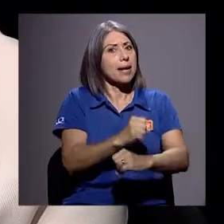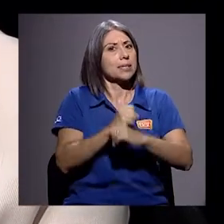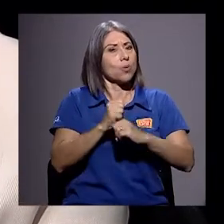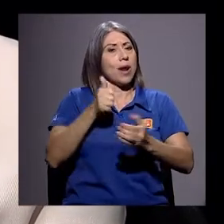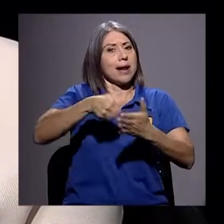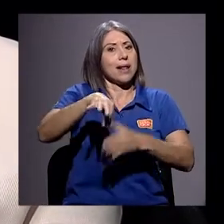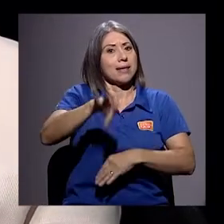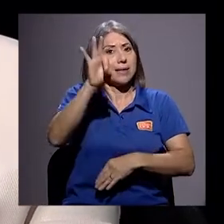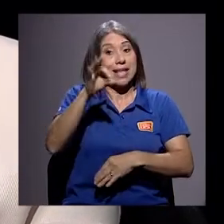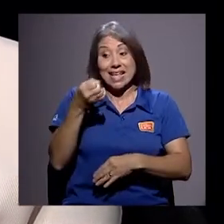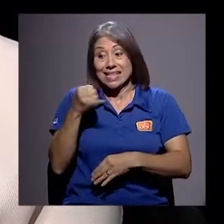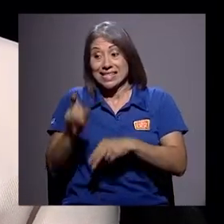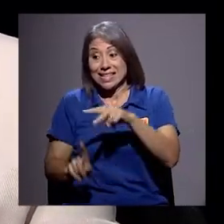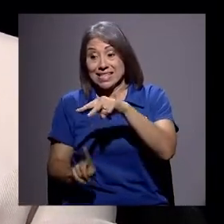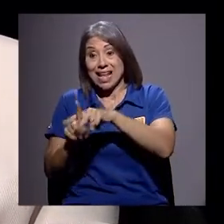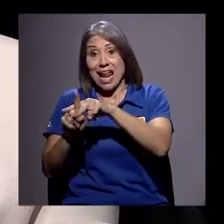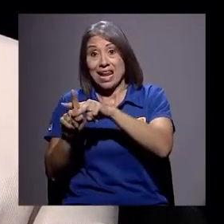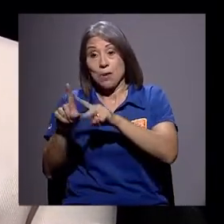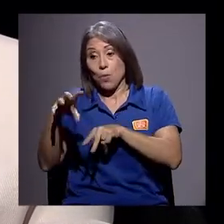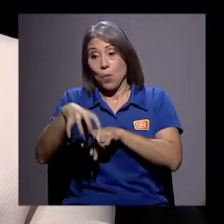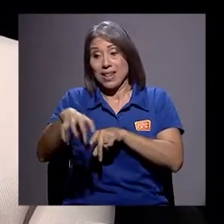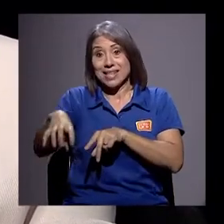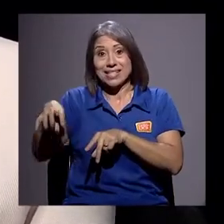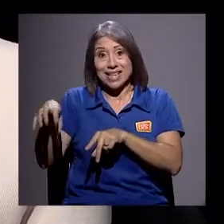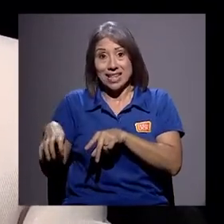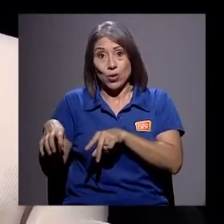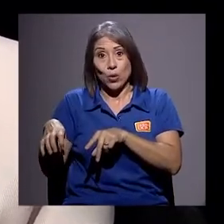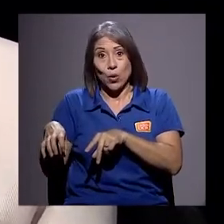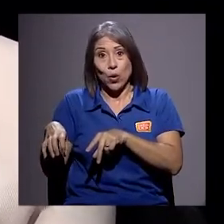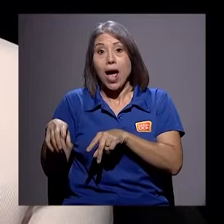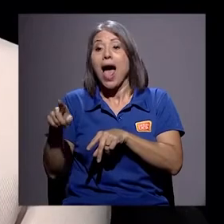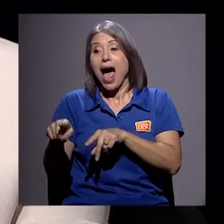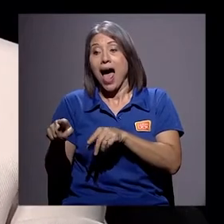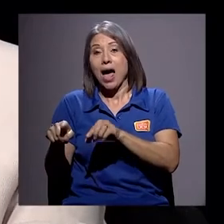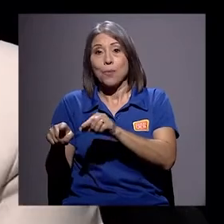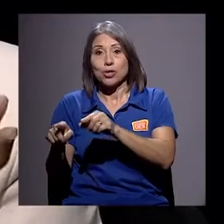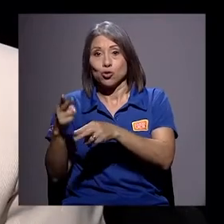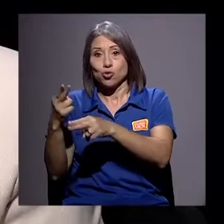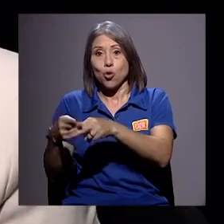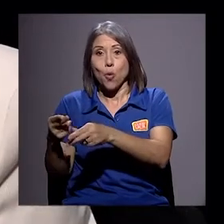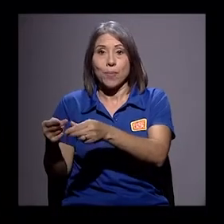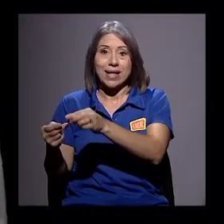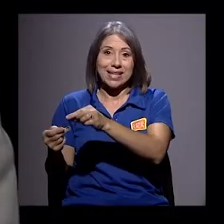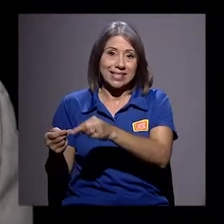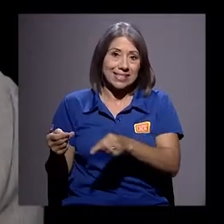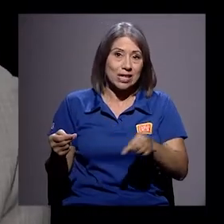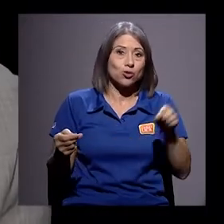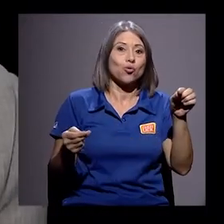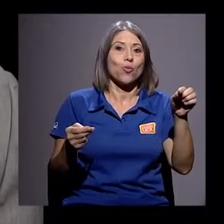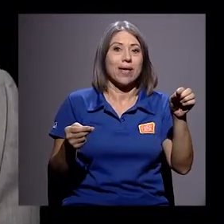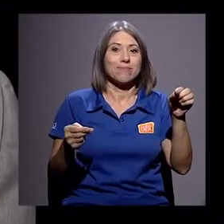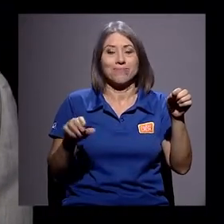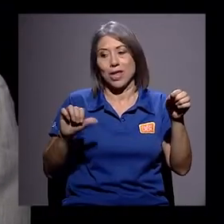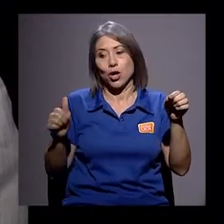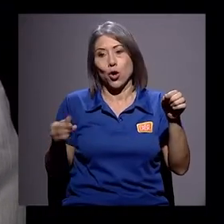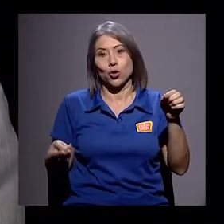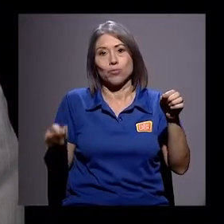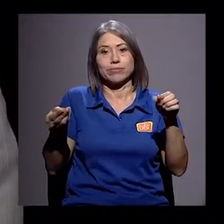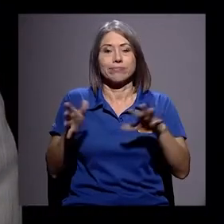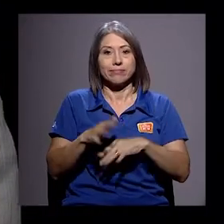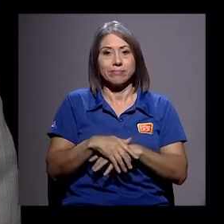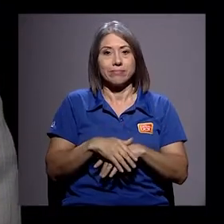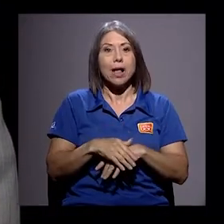en la lista su nombre se sube y es perdón se quita y sube lee que está debajo me quedo con una brillante explicación